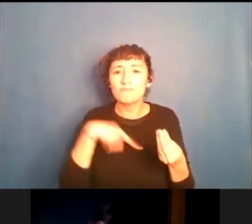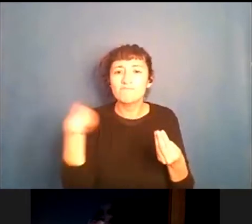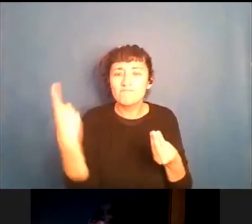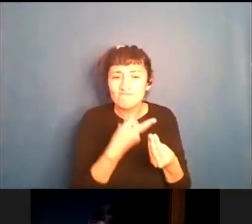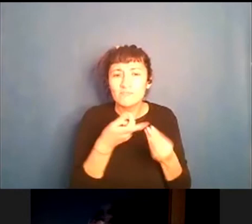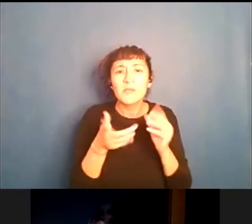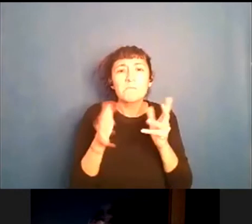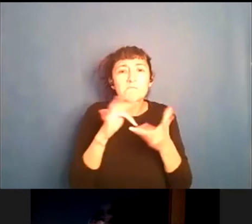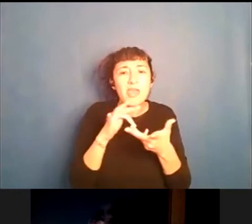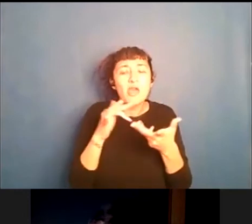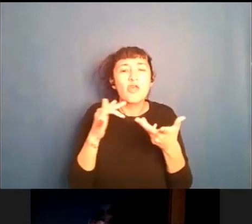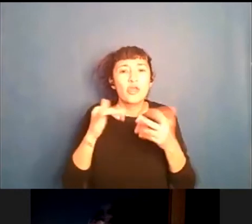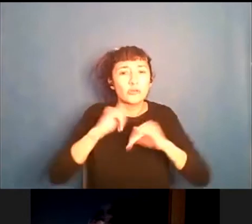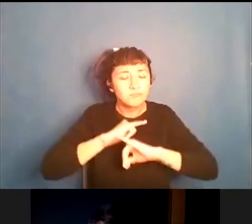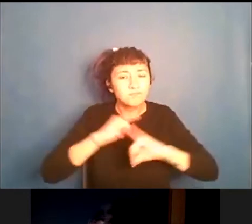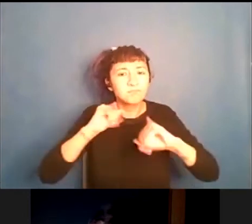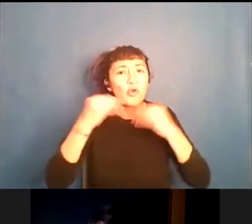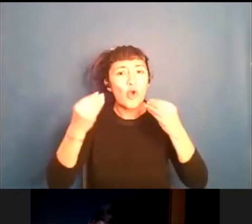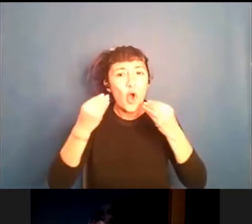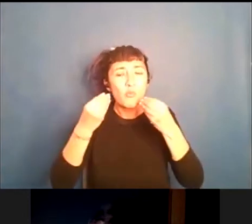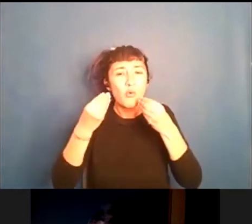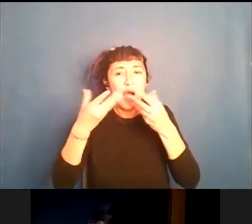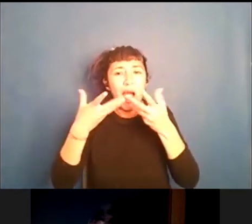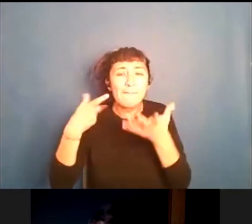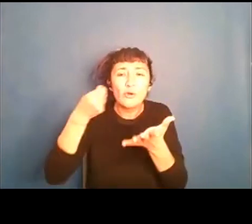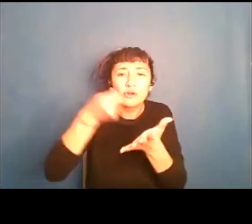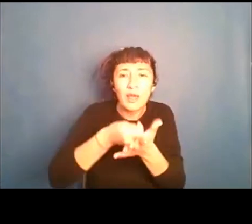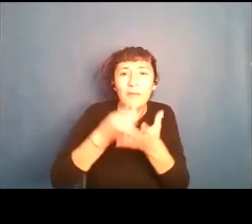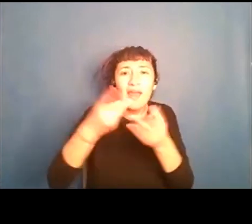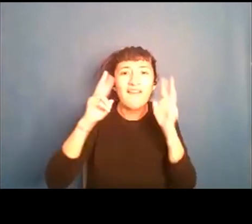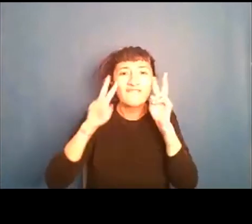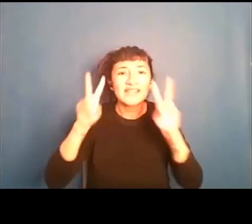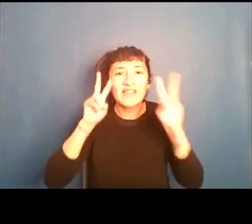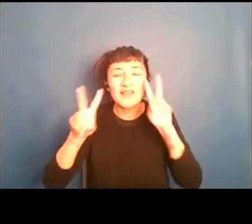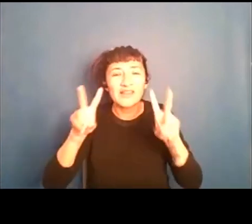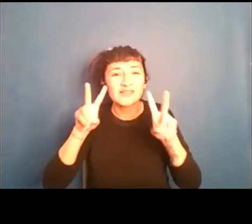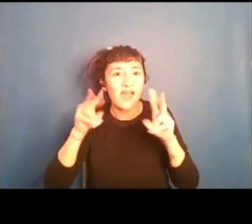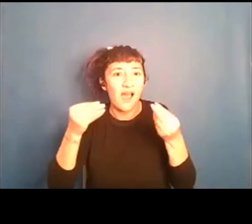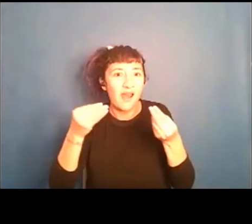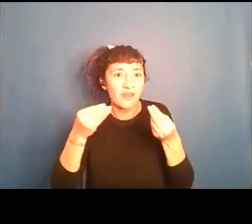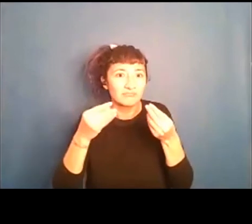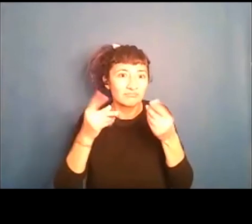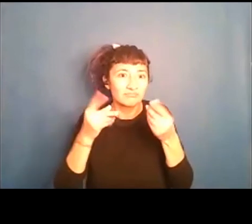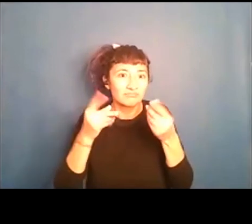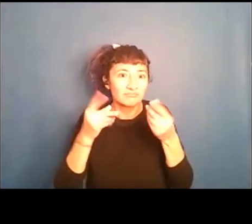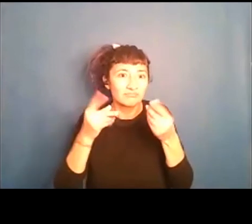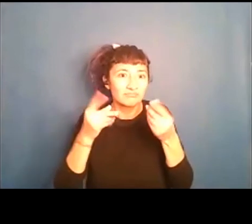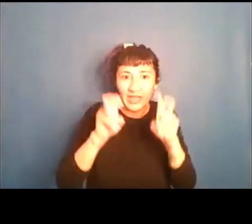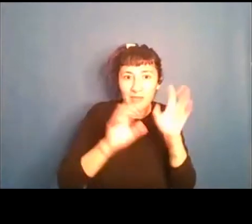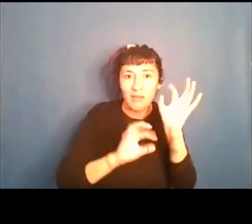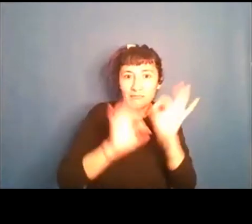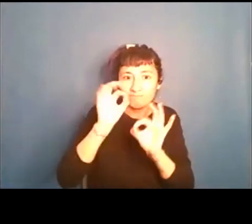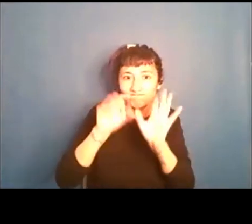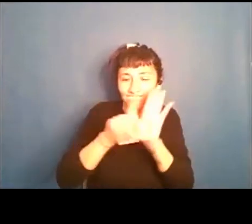medios contribuir a la visibilización de esta causa, y a propósito de eso